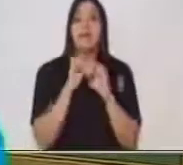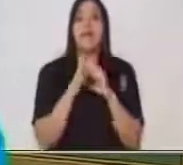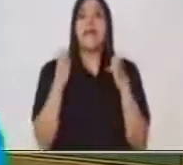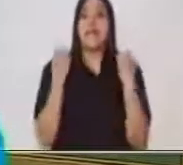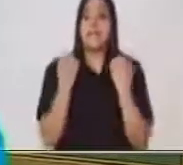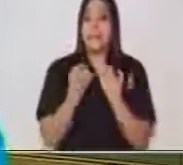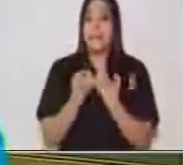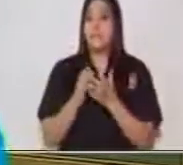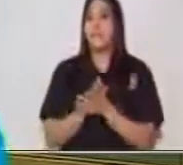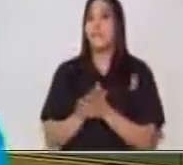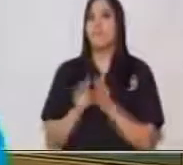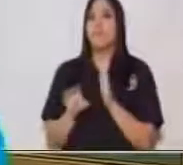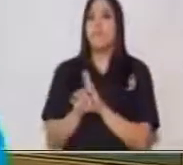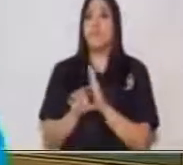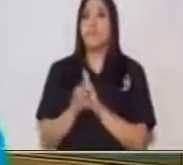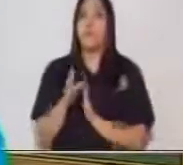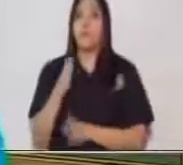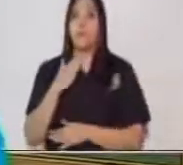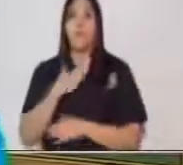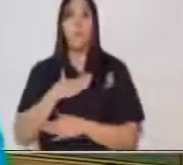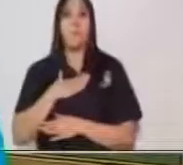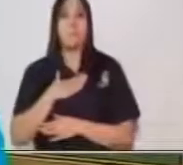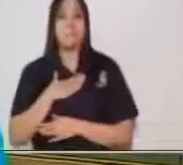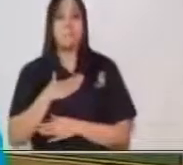decir, mi equipo